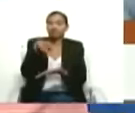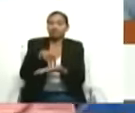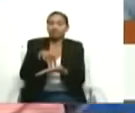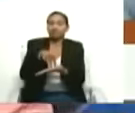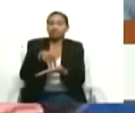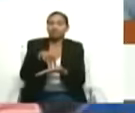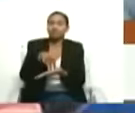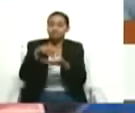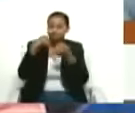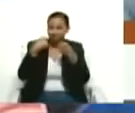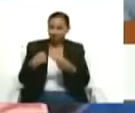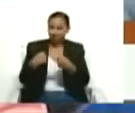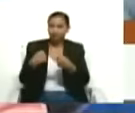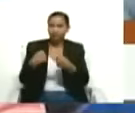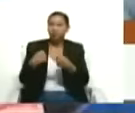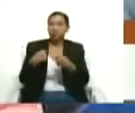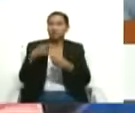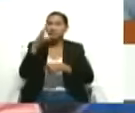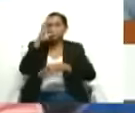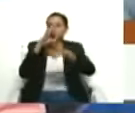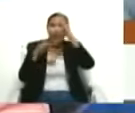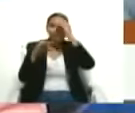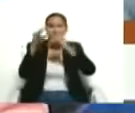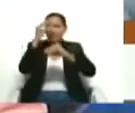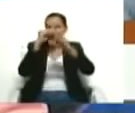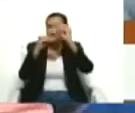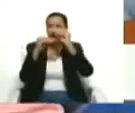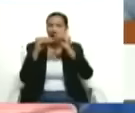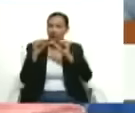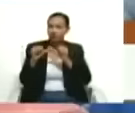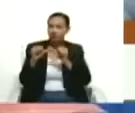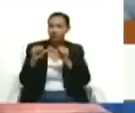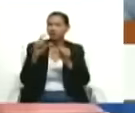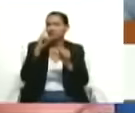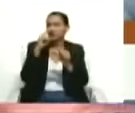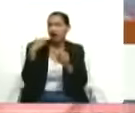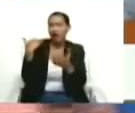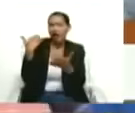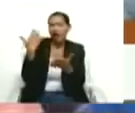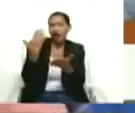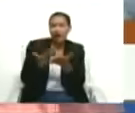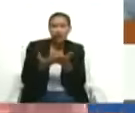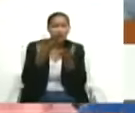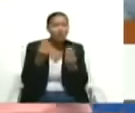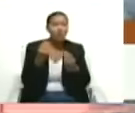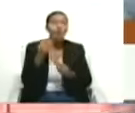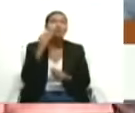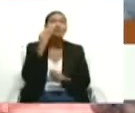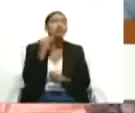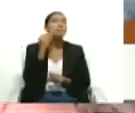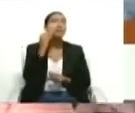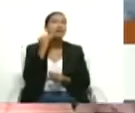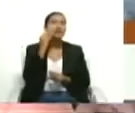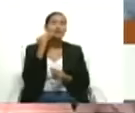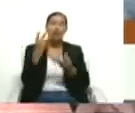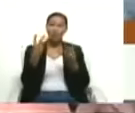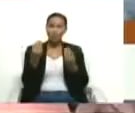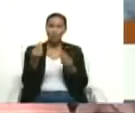Hemos acumulado mucho aprendizaje, mucha experiencia, hemos acumulado mucha